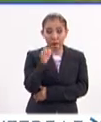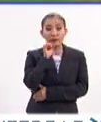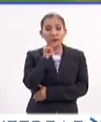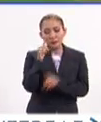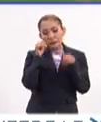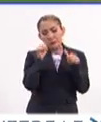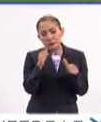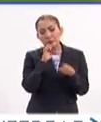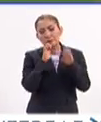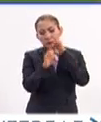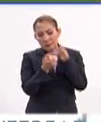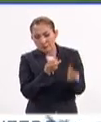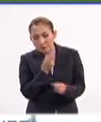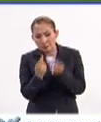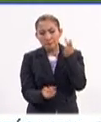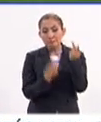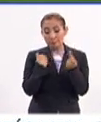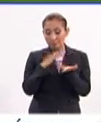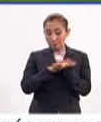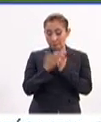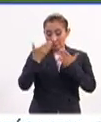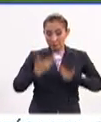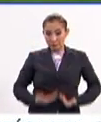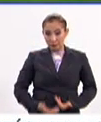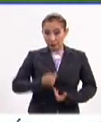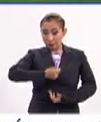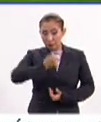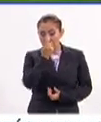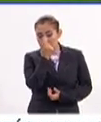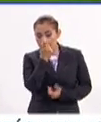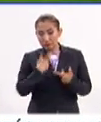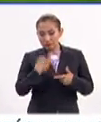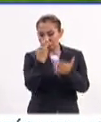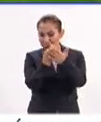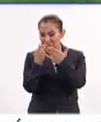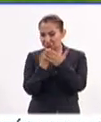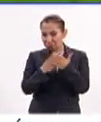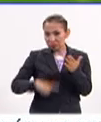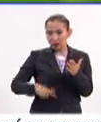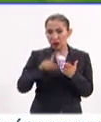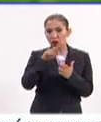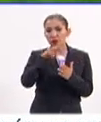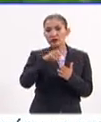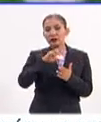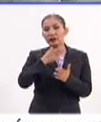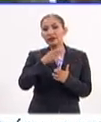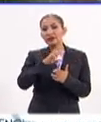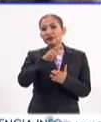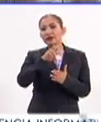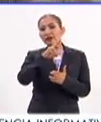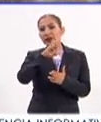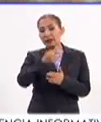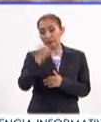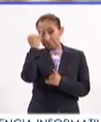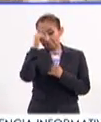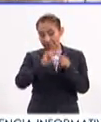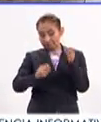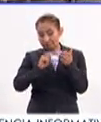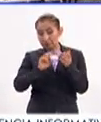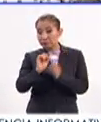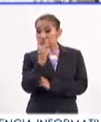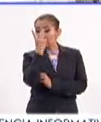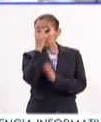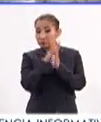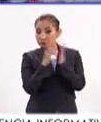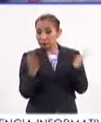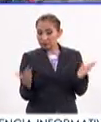También se dedicó al periodismo, convirtiéndose en uno de los pocos críticos del gobierno de Luis Echeverría. Autor de 22